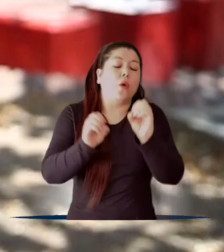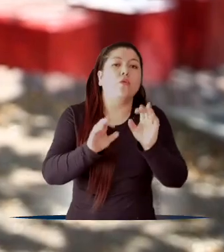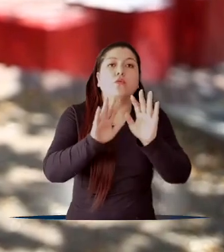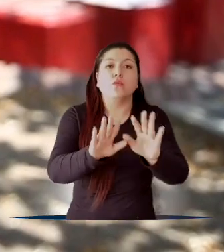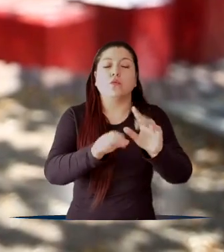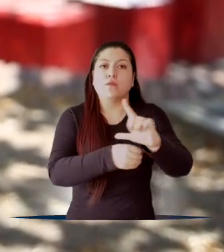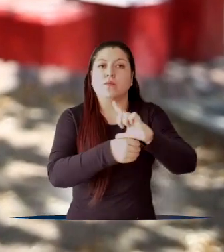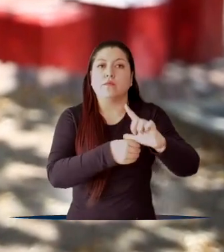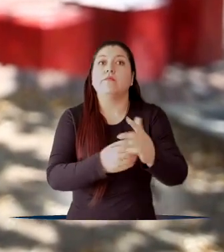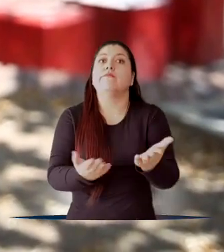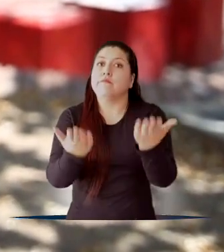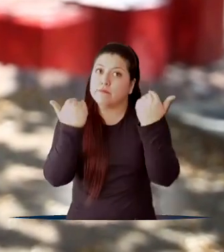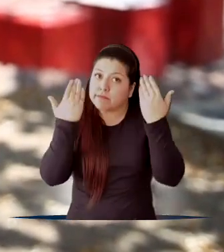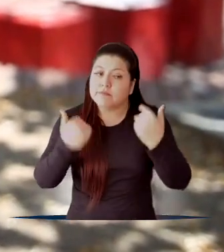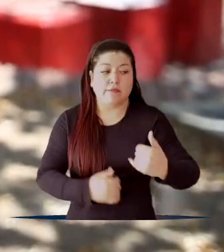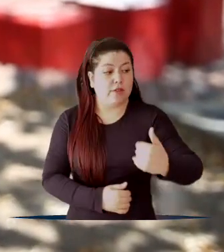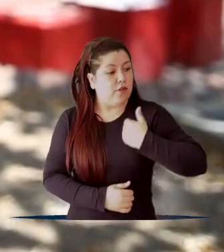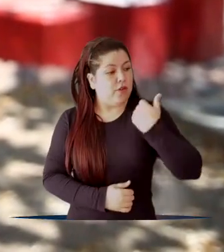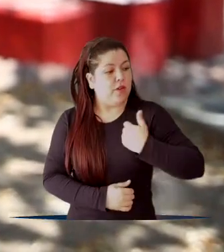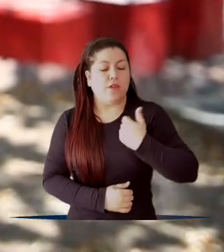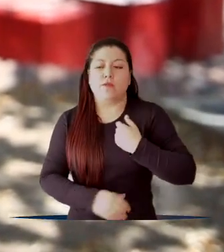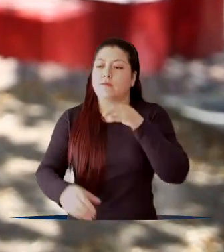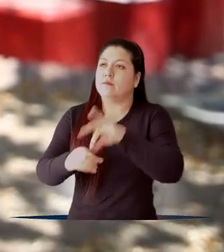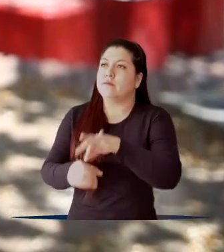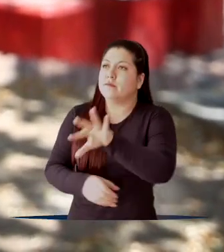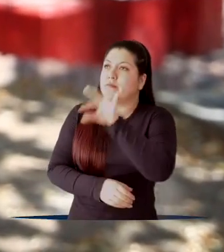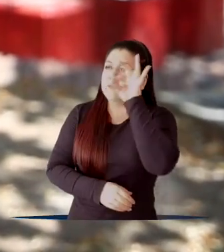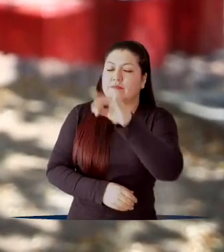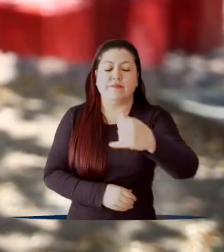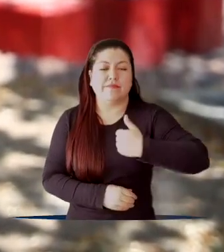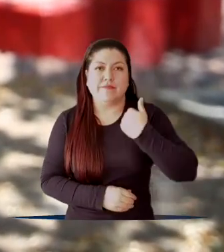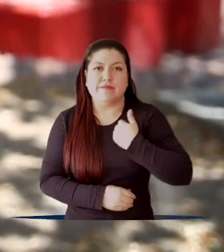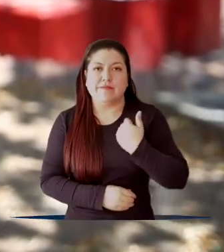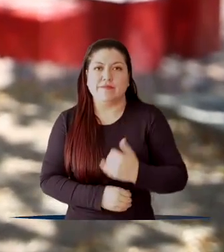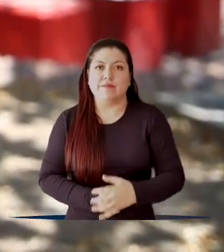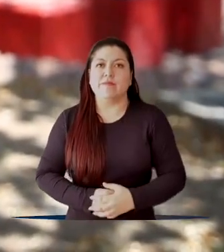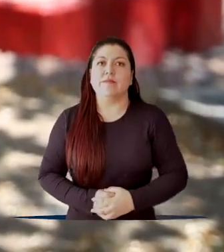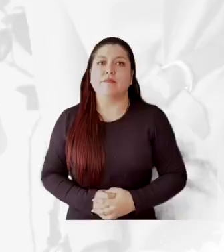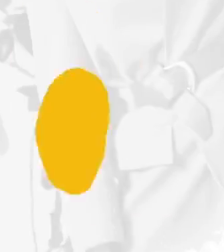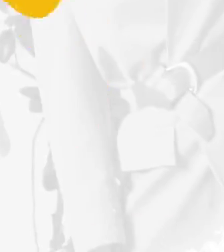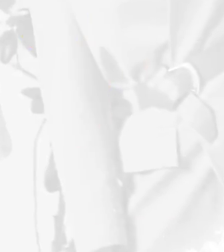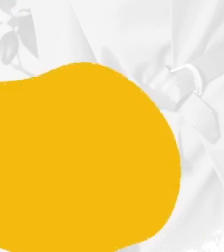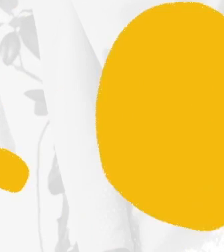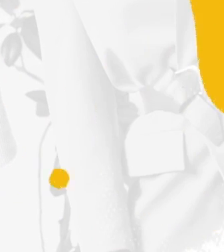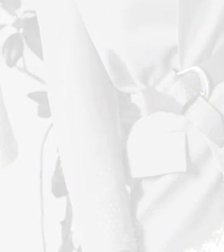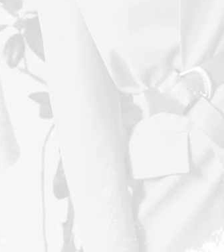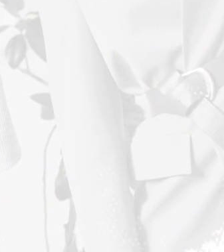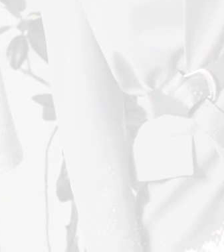registraduría de tu municipio o localidad. ¿Qué esperas? Joven, elige joven.